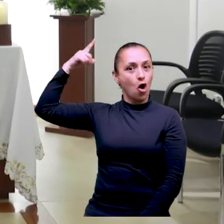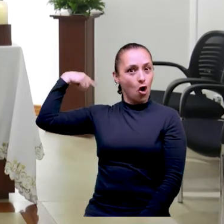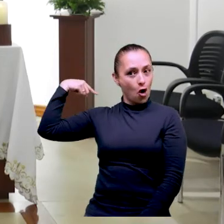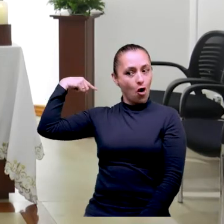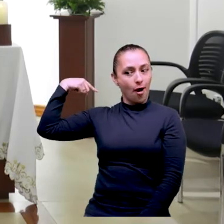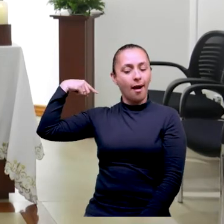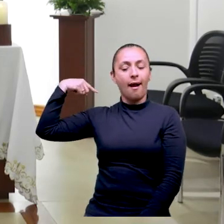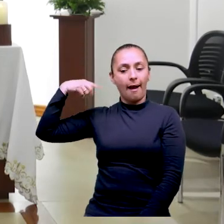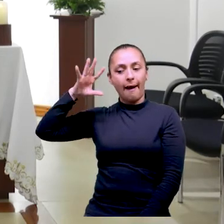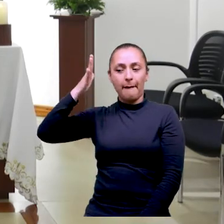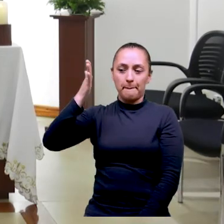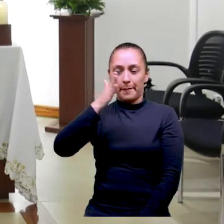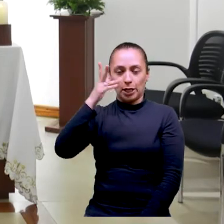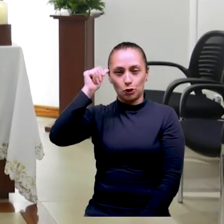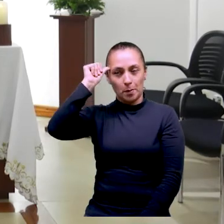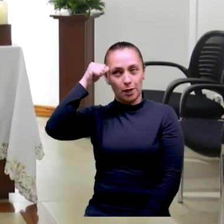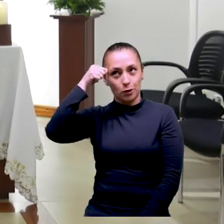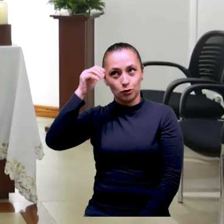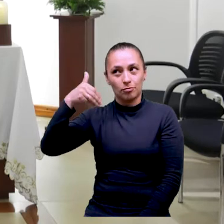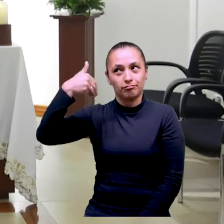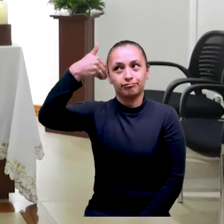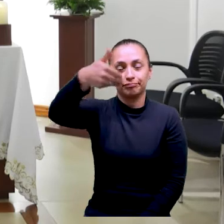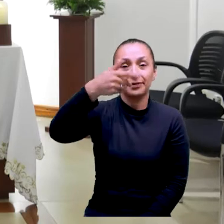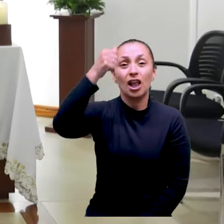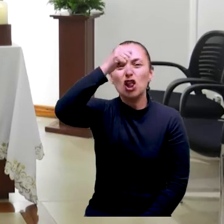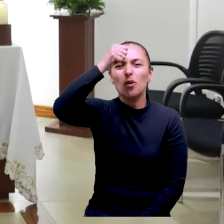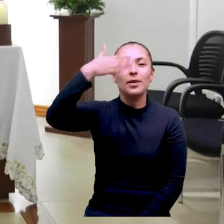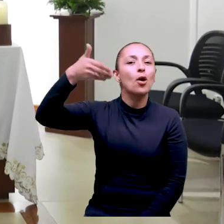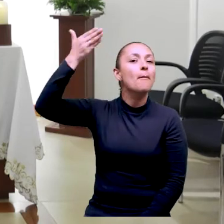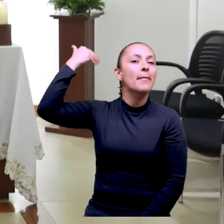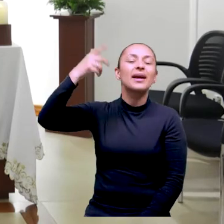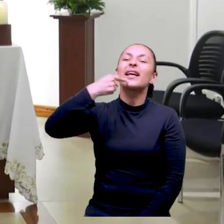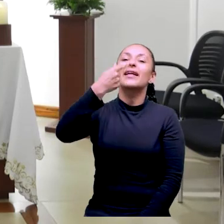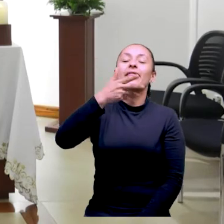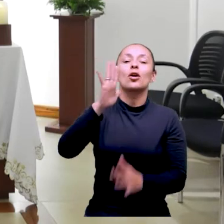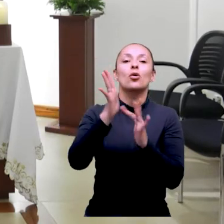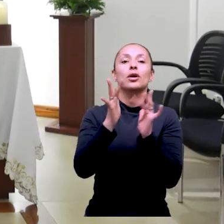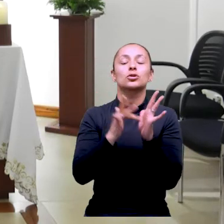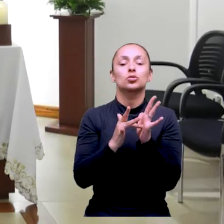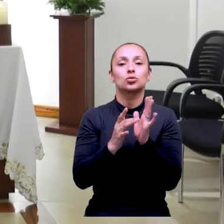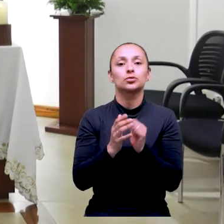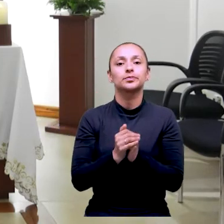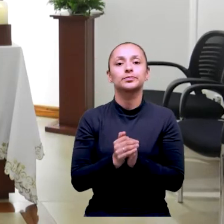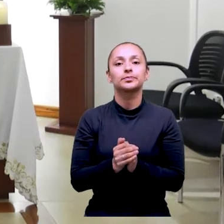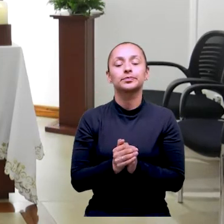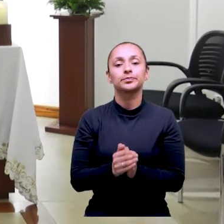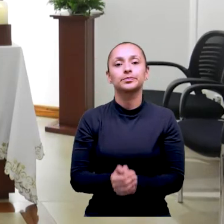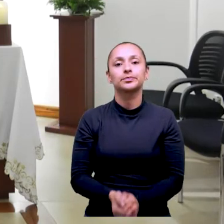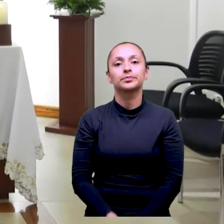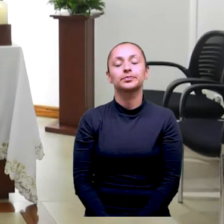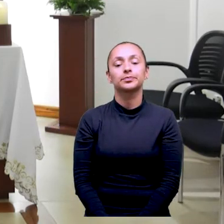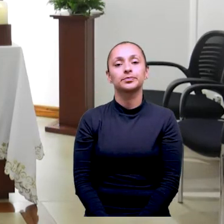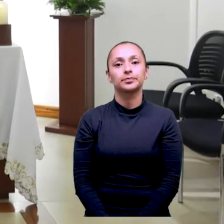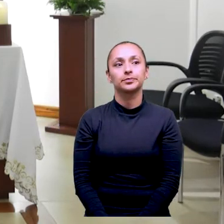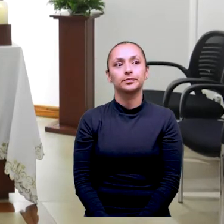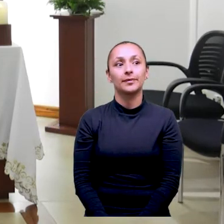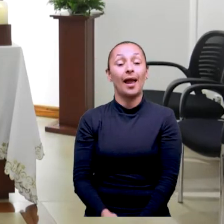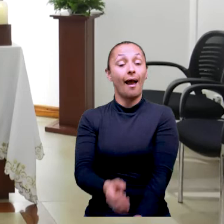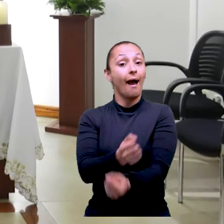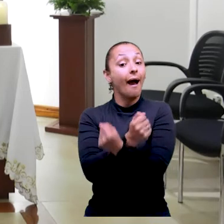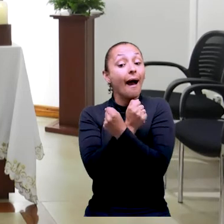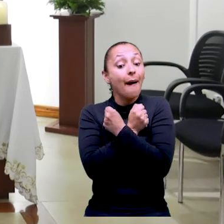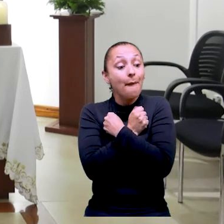domingo pasado nos da una luz para este domingo el domingo pasado que decía jesús